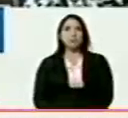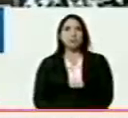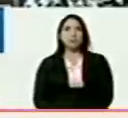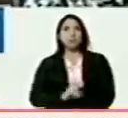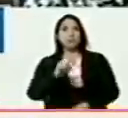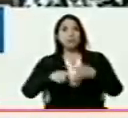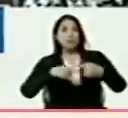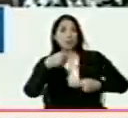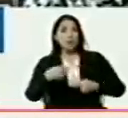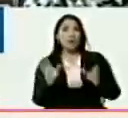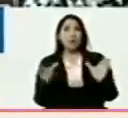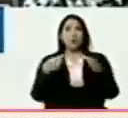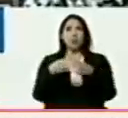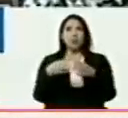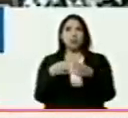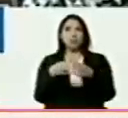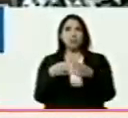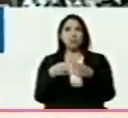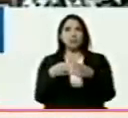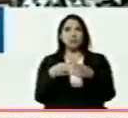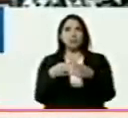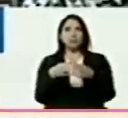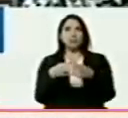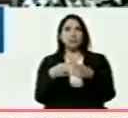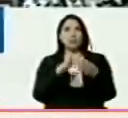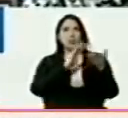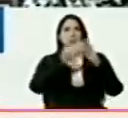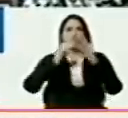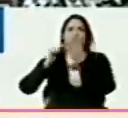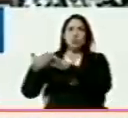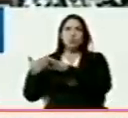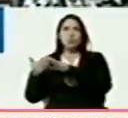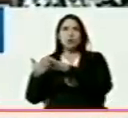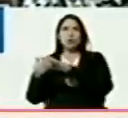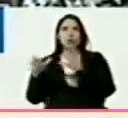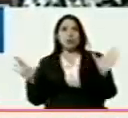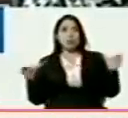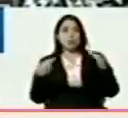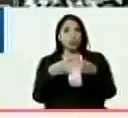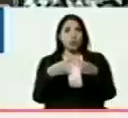Después se reunieron las comunas, se reunieron